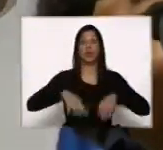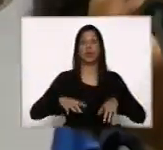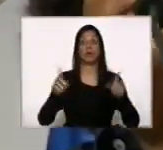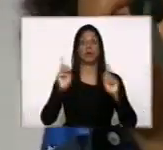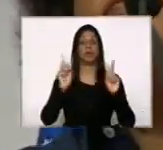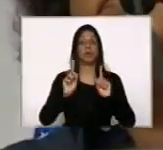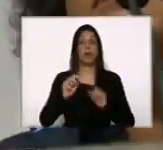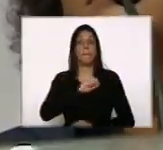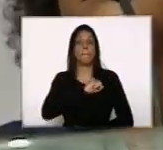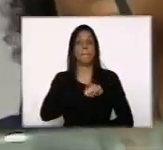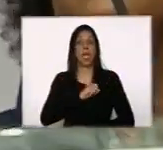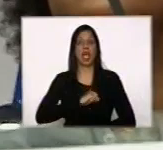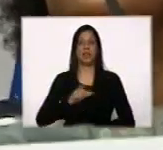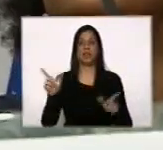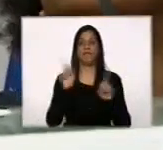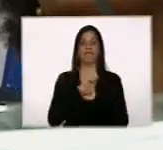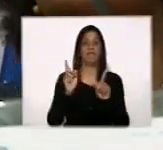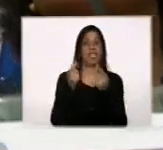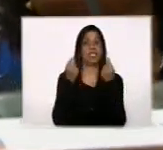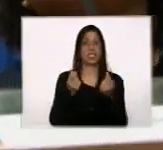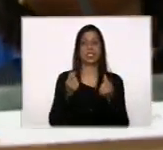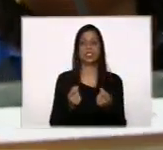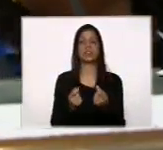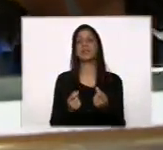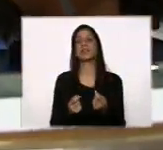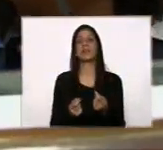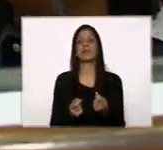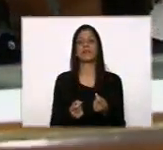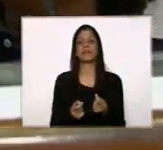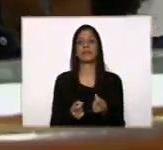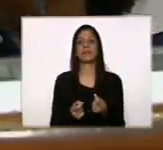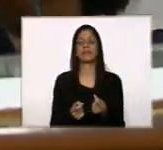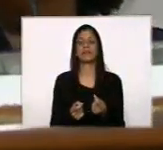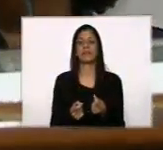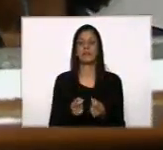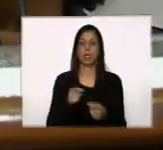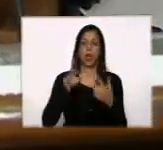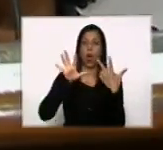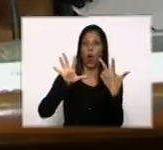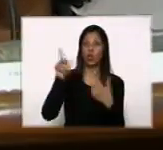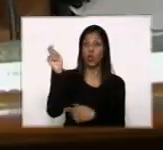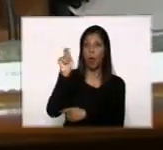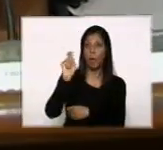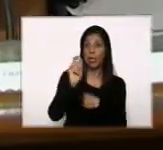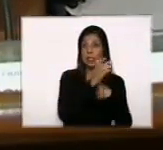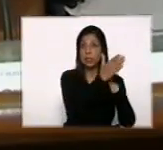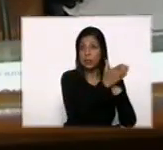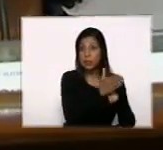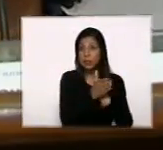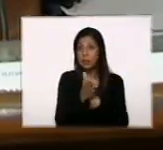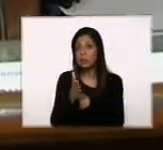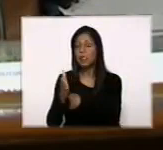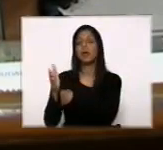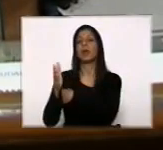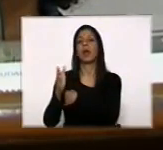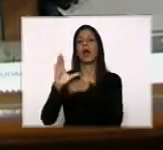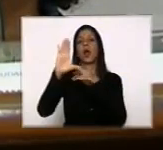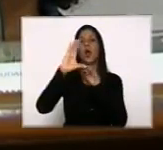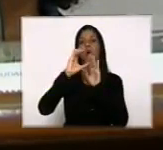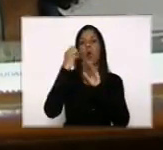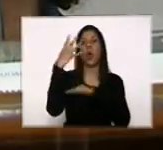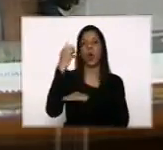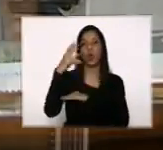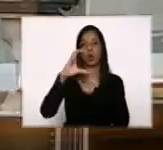no hay cobardes. En apenas, diríamos, 8 meses, vamos nosotros, va